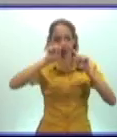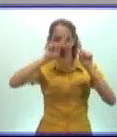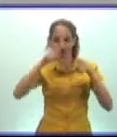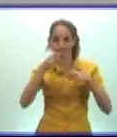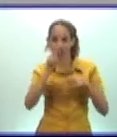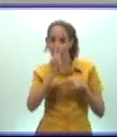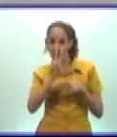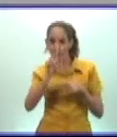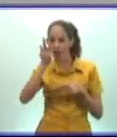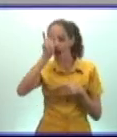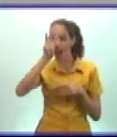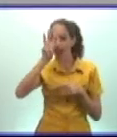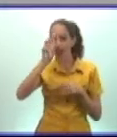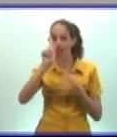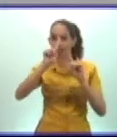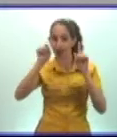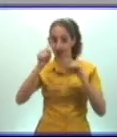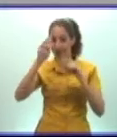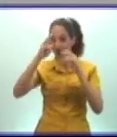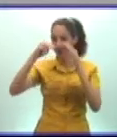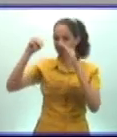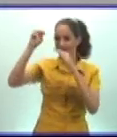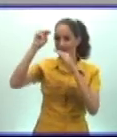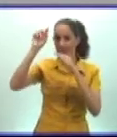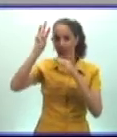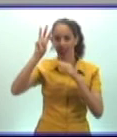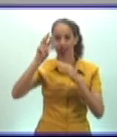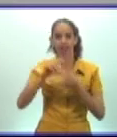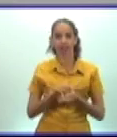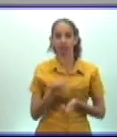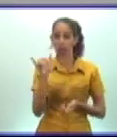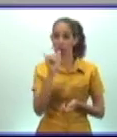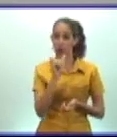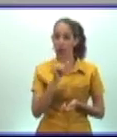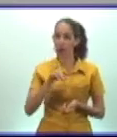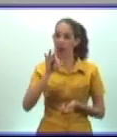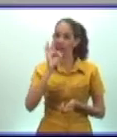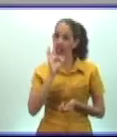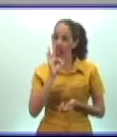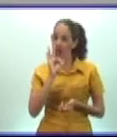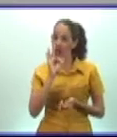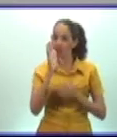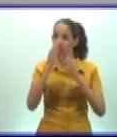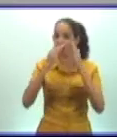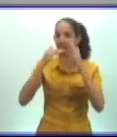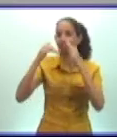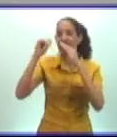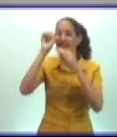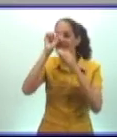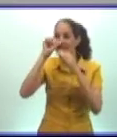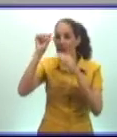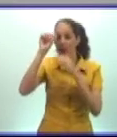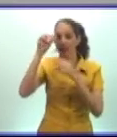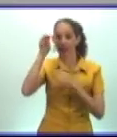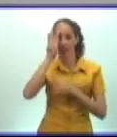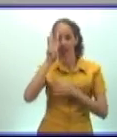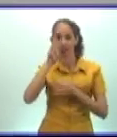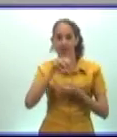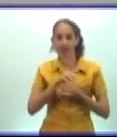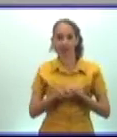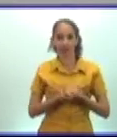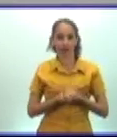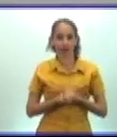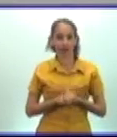propiedad potencia de potencia. Y 2 a la 3 es igual a 8 a la